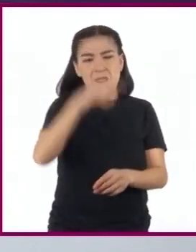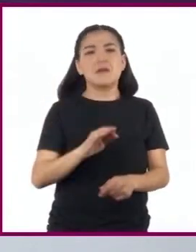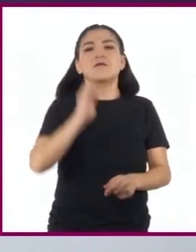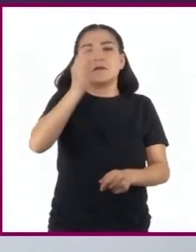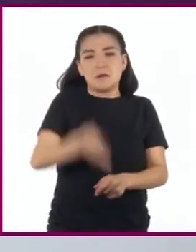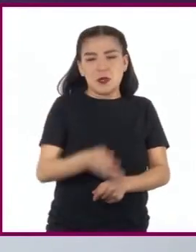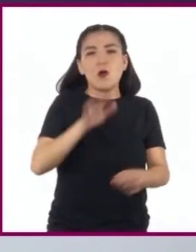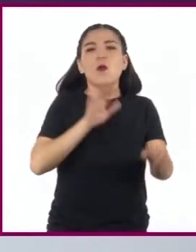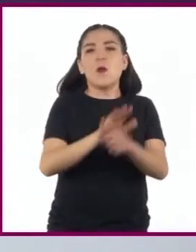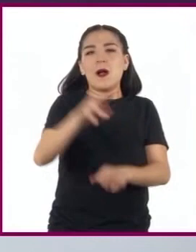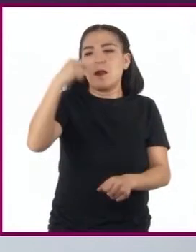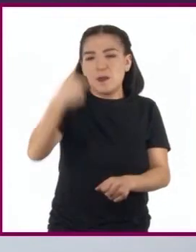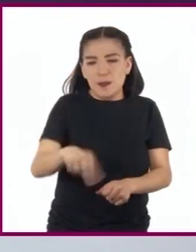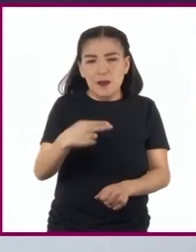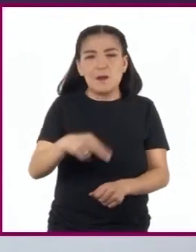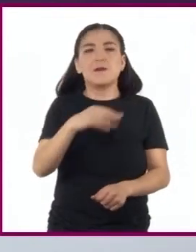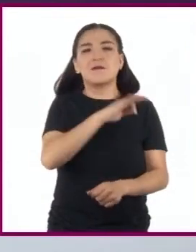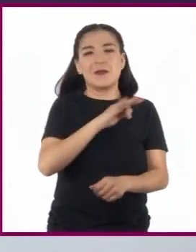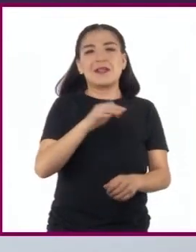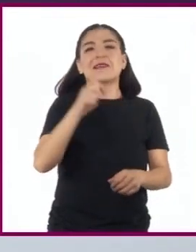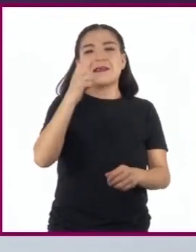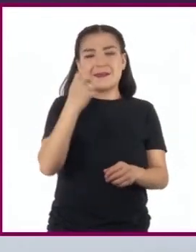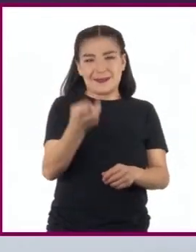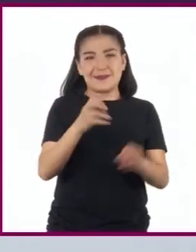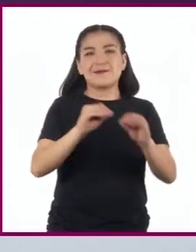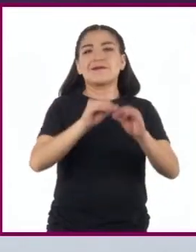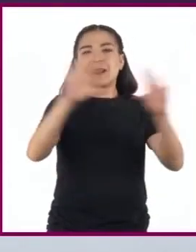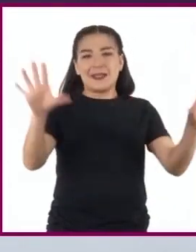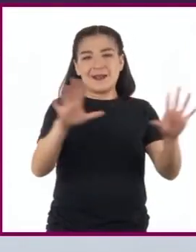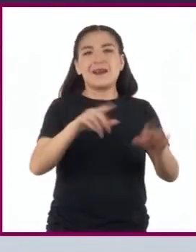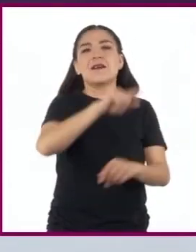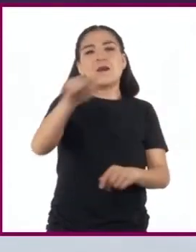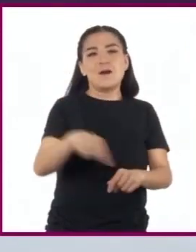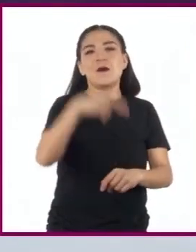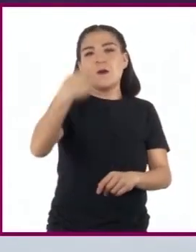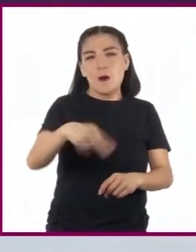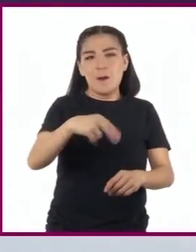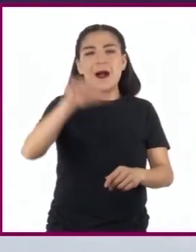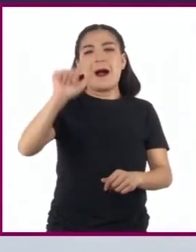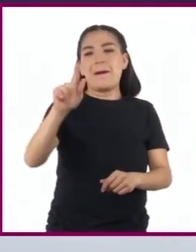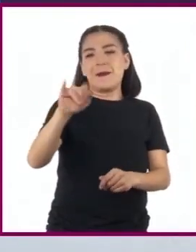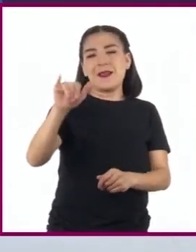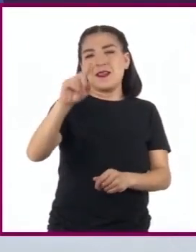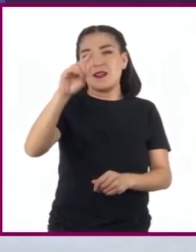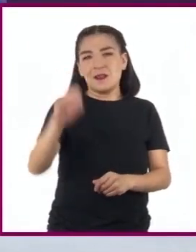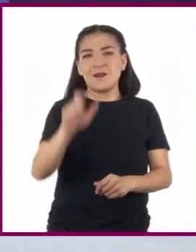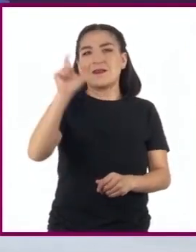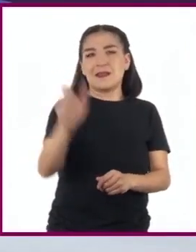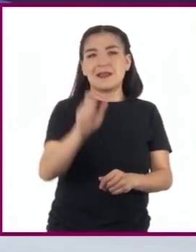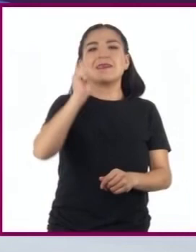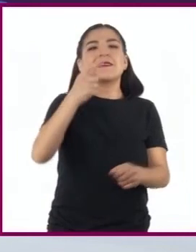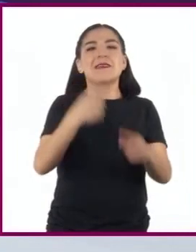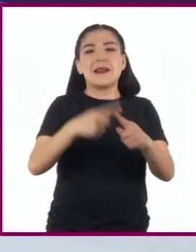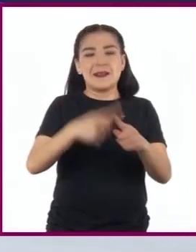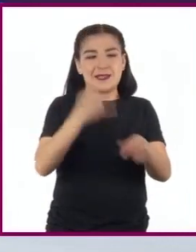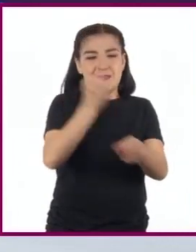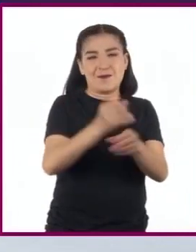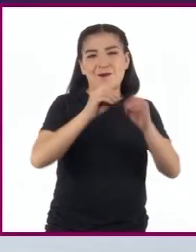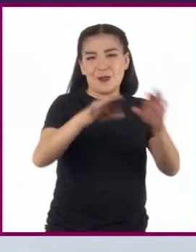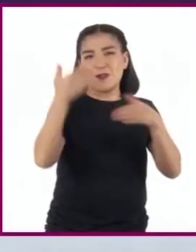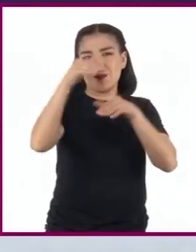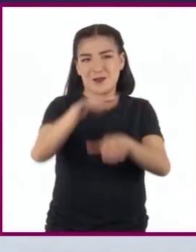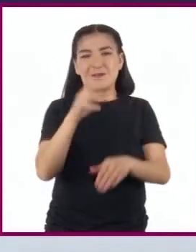la fuente y se puede identificar claramente los nombres y apellidos de quienes brindan la información sobre la